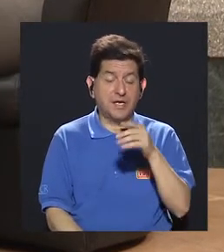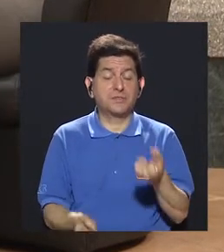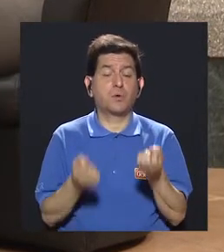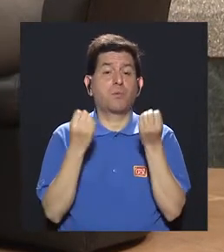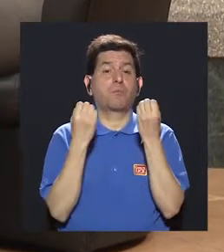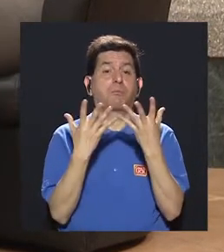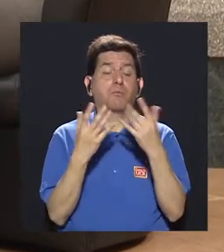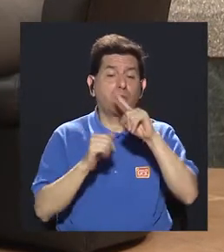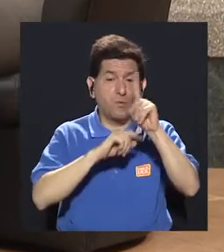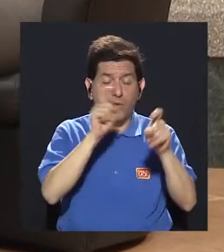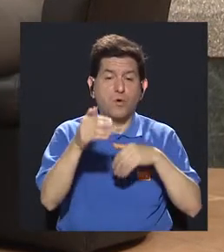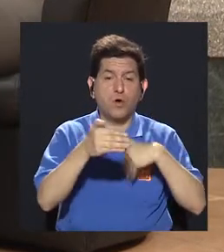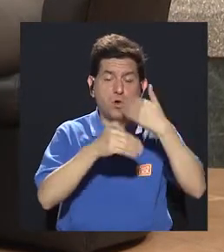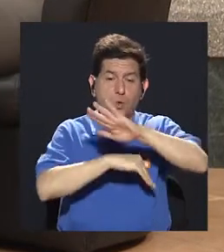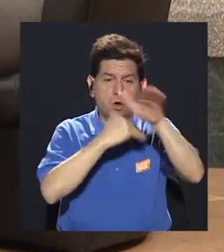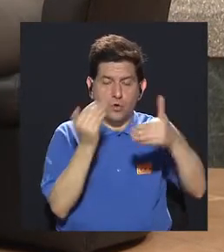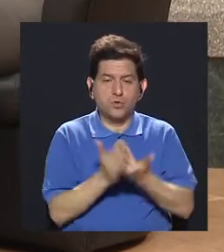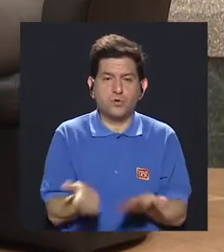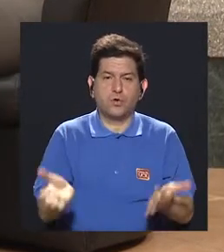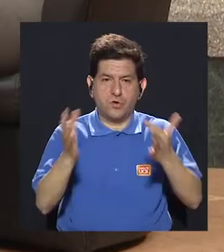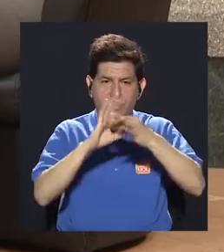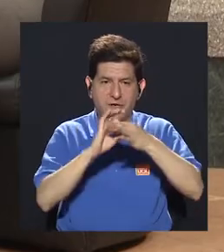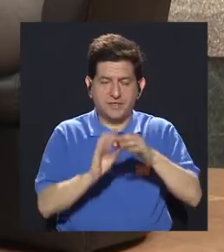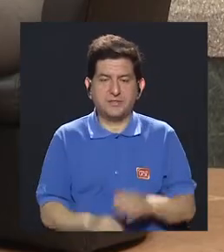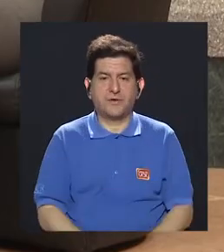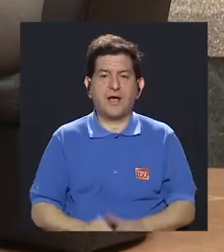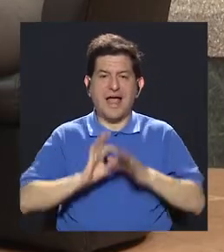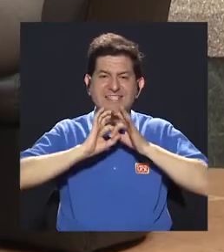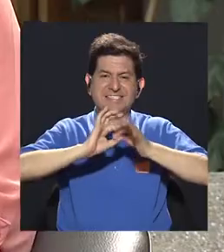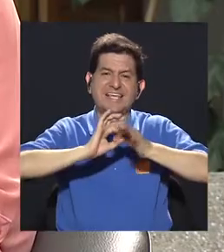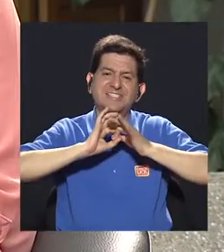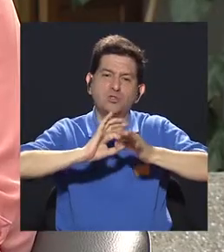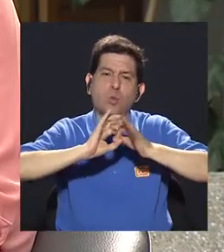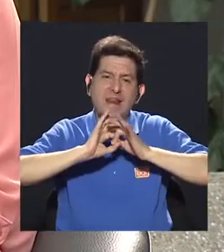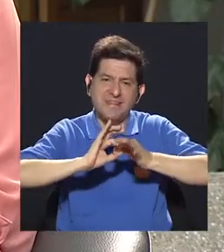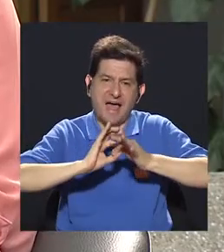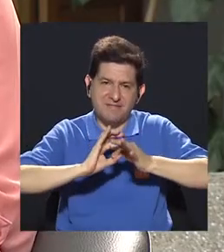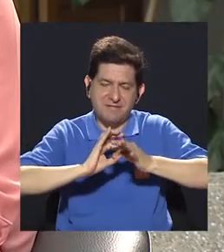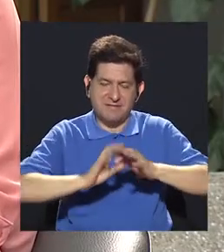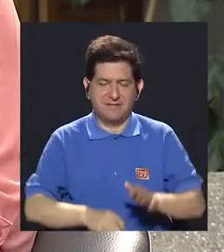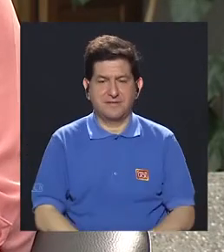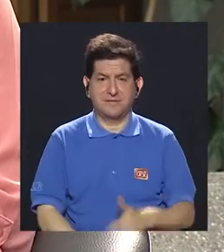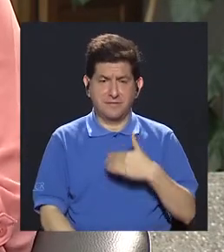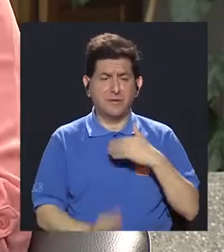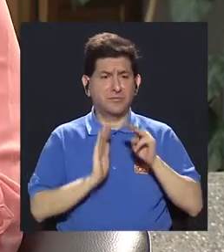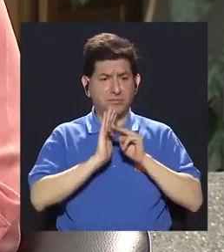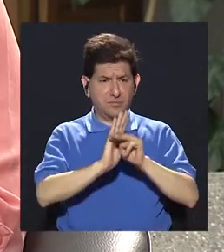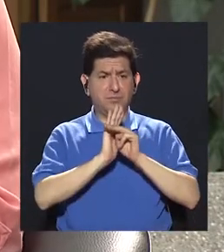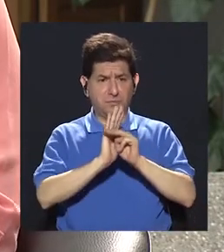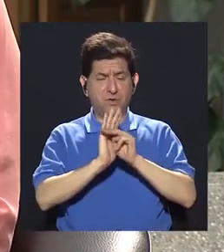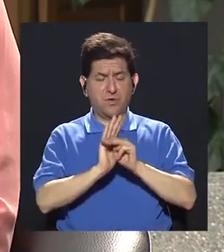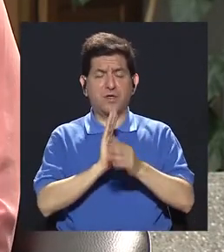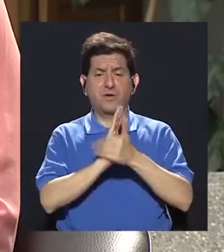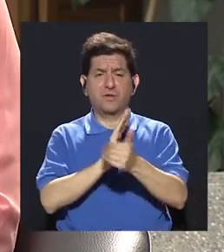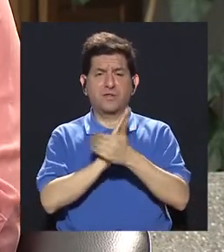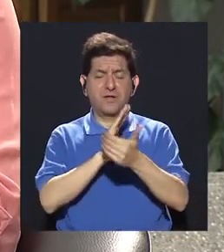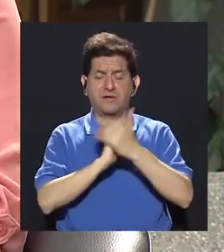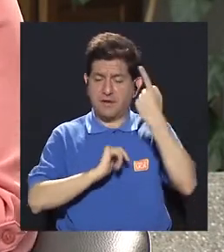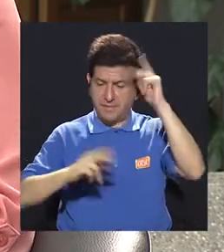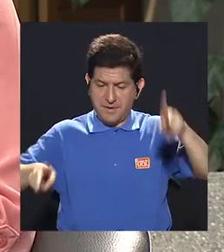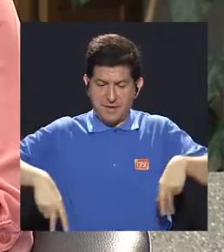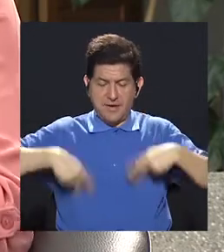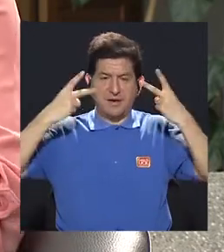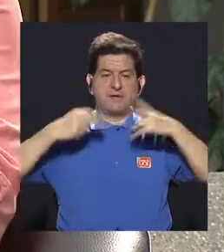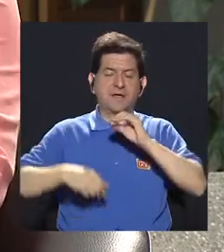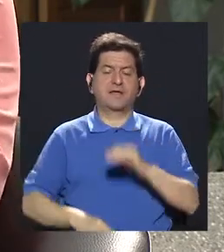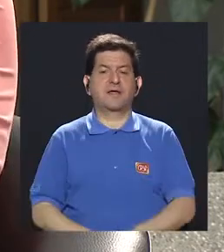de los más consultados y luego viene todo lo que tiene que ver con sexualidad. Entonces, tenemos todo un modelo de destrezas para la vida,